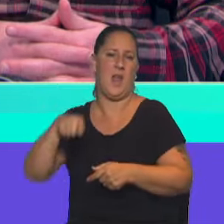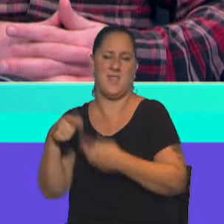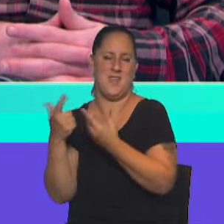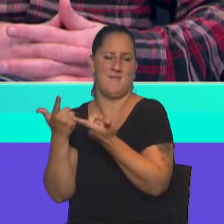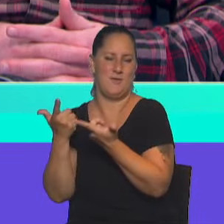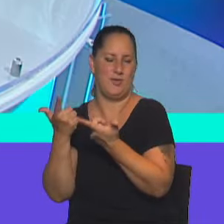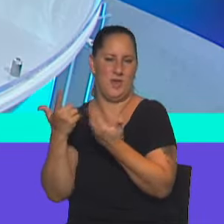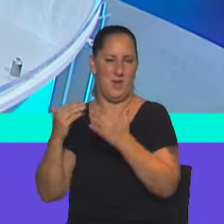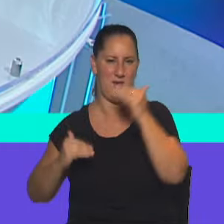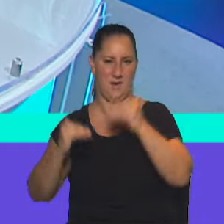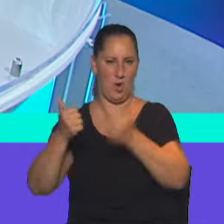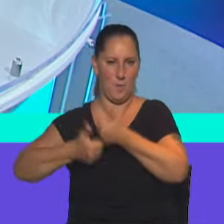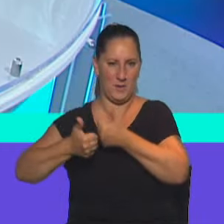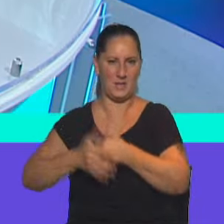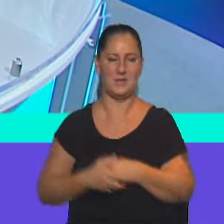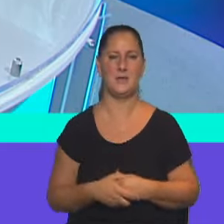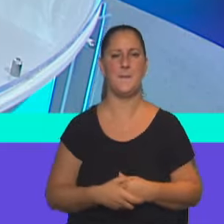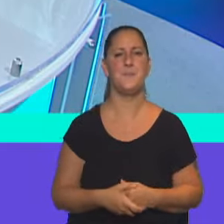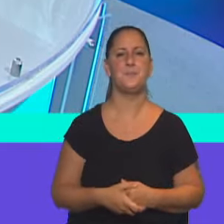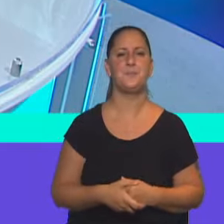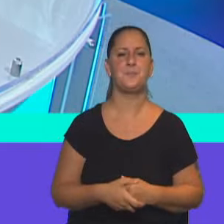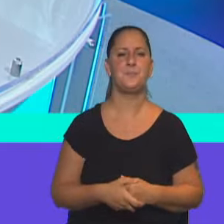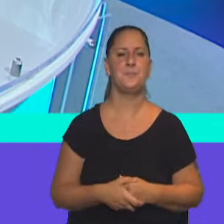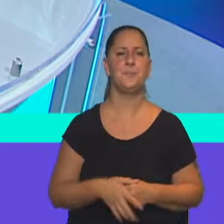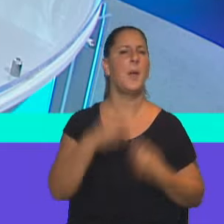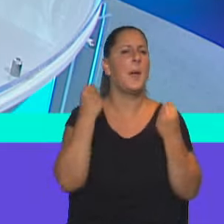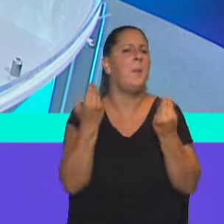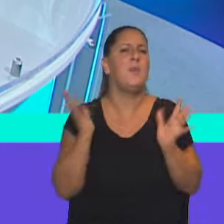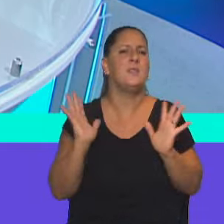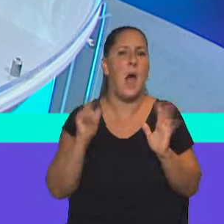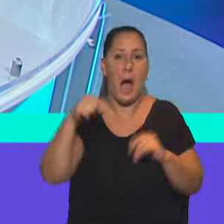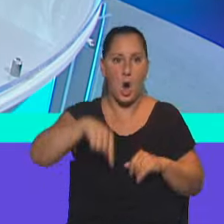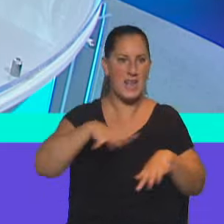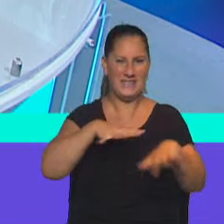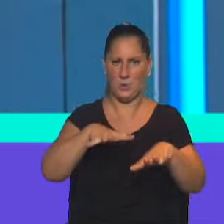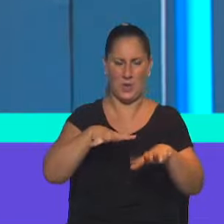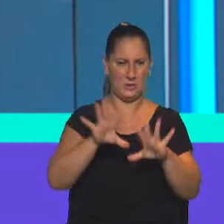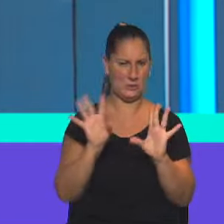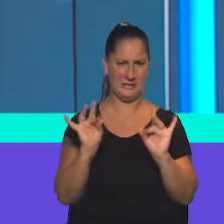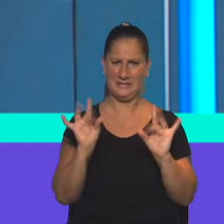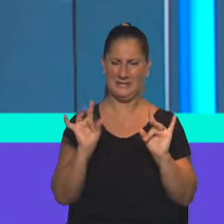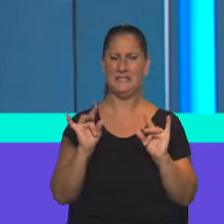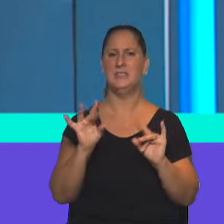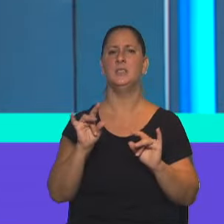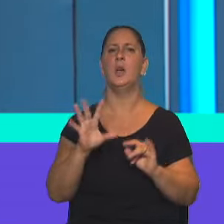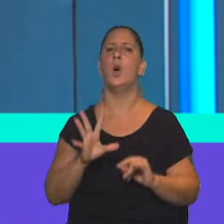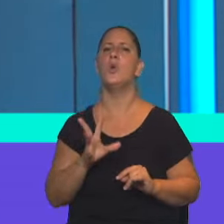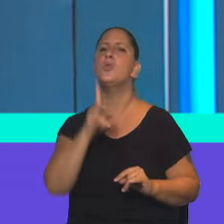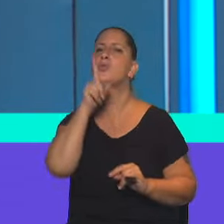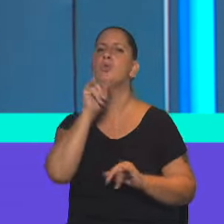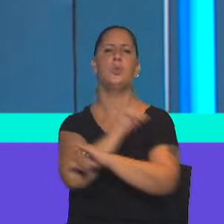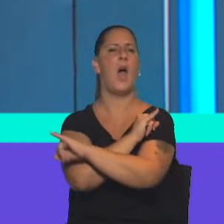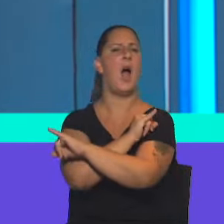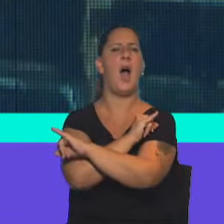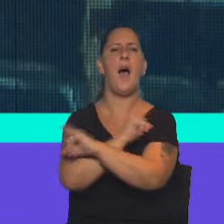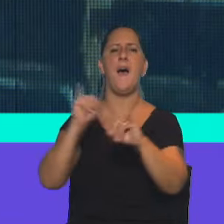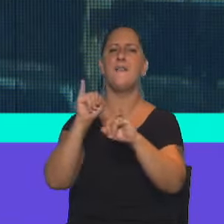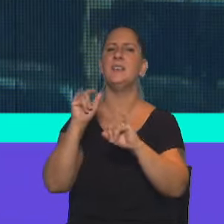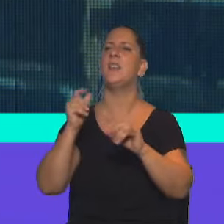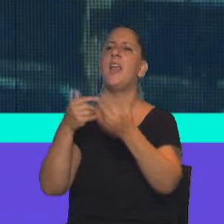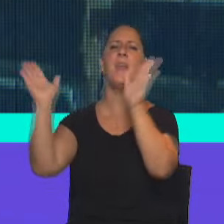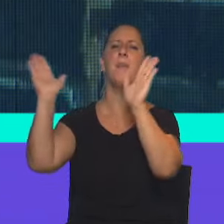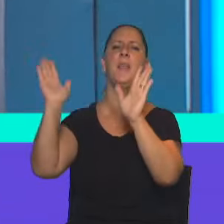que podemos suponer que puede pasar de o se llegó como al punto máximo no rusia declarando la independencia de la zona este de ucrania